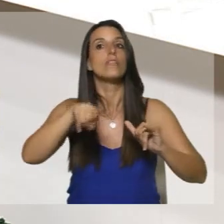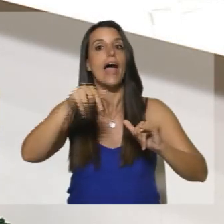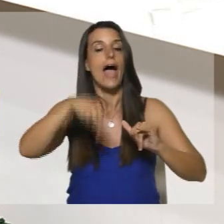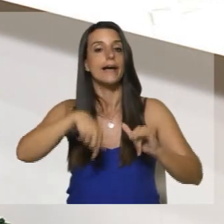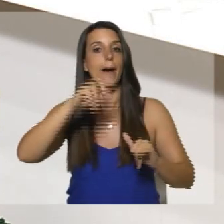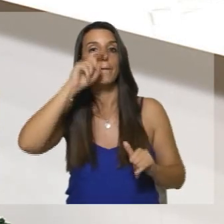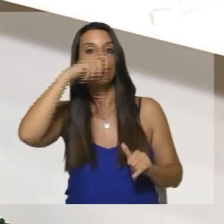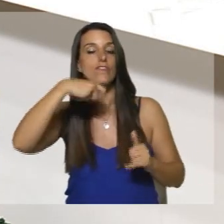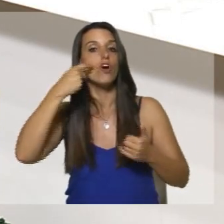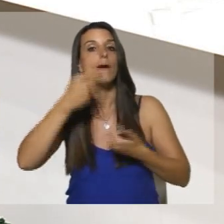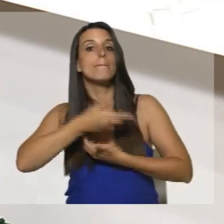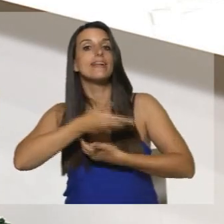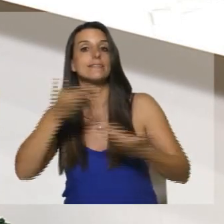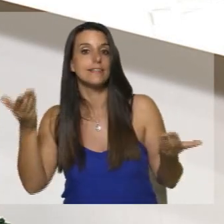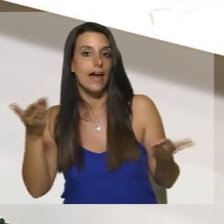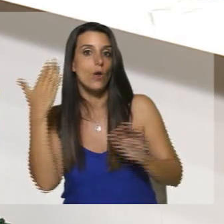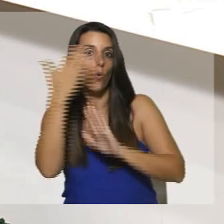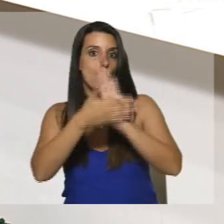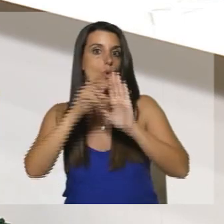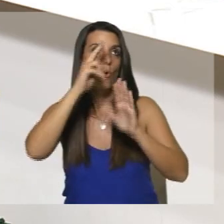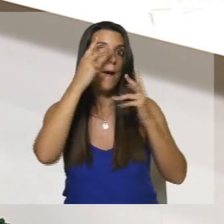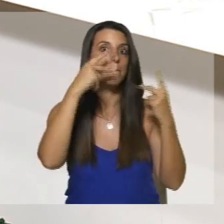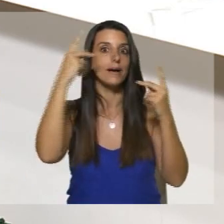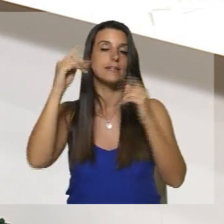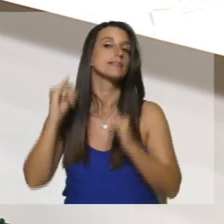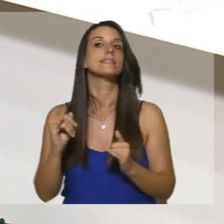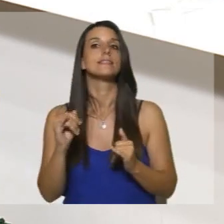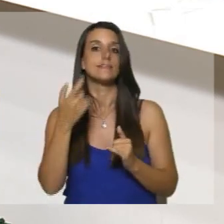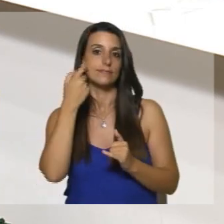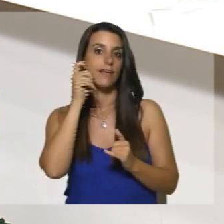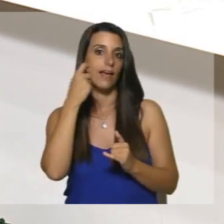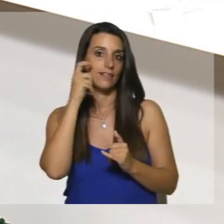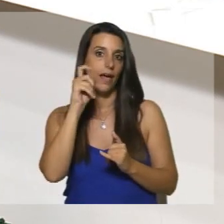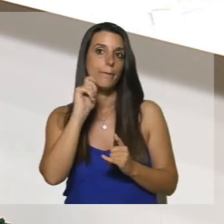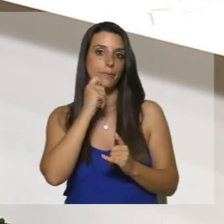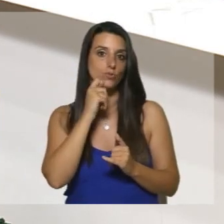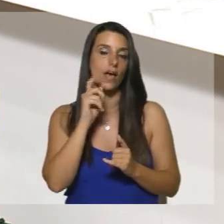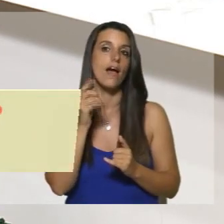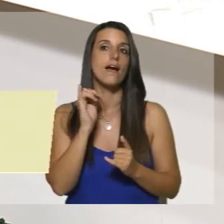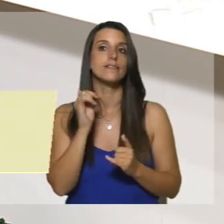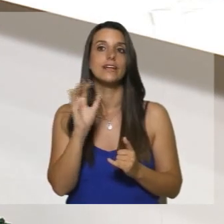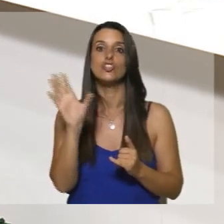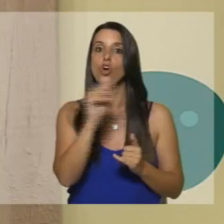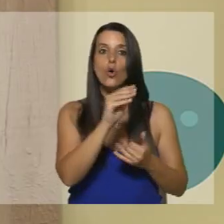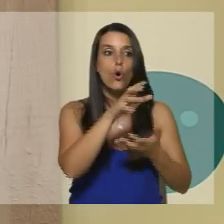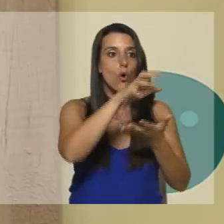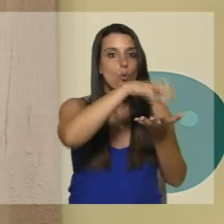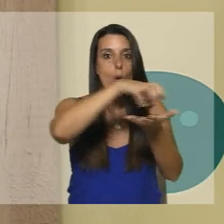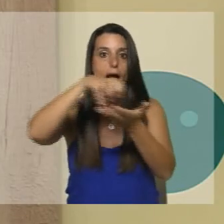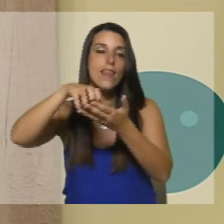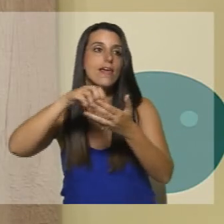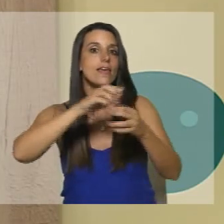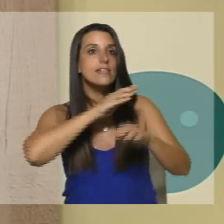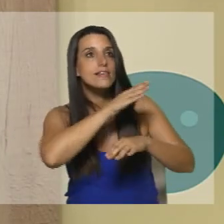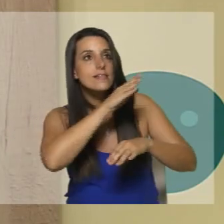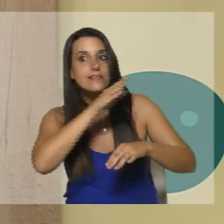por Montevideo, por el país, me imagino que también está presente. Sí, esa es la idea de poder estar en todos los lugarcitos del